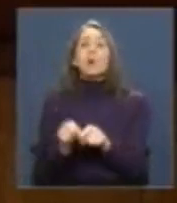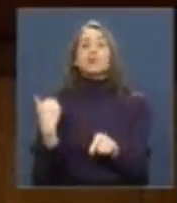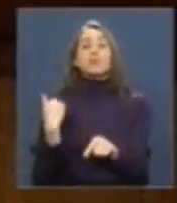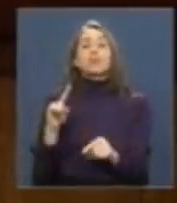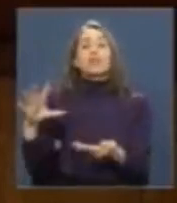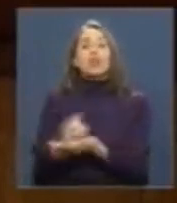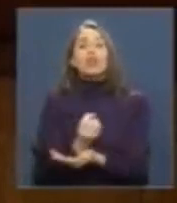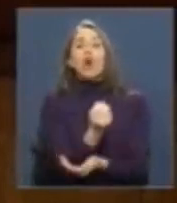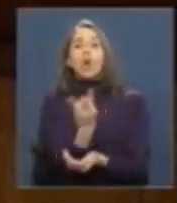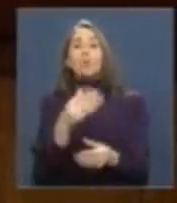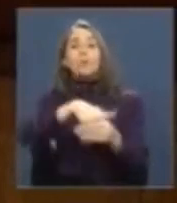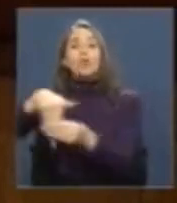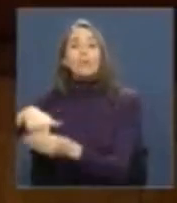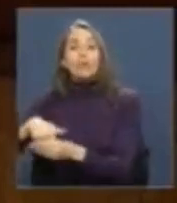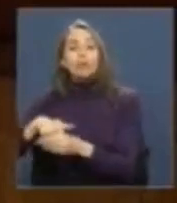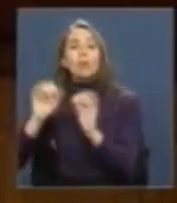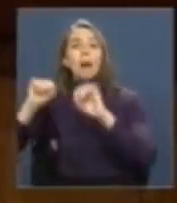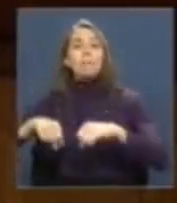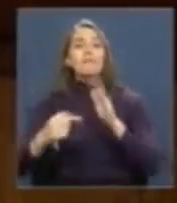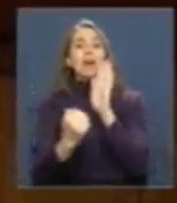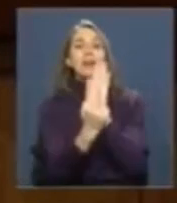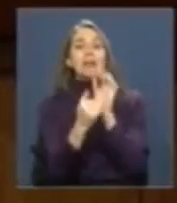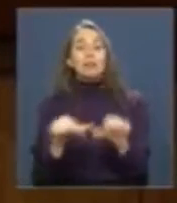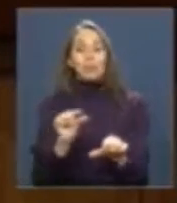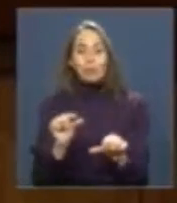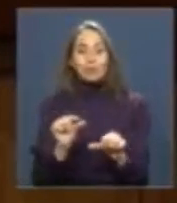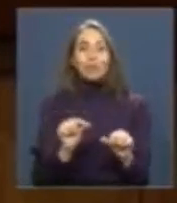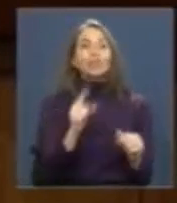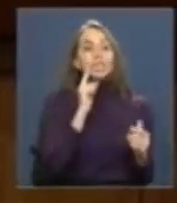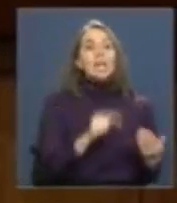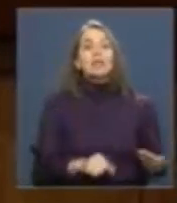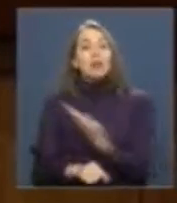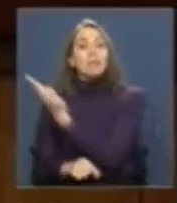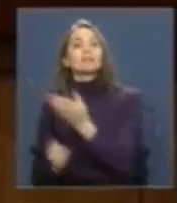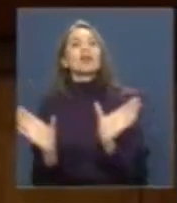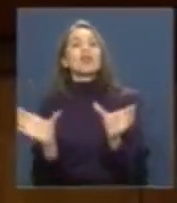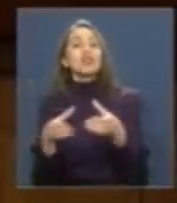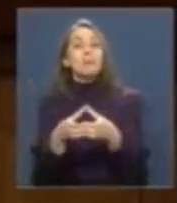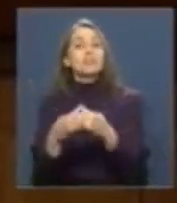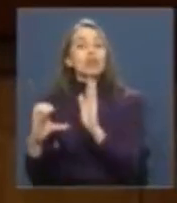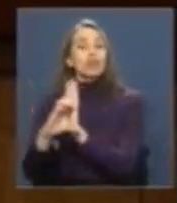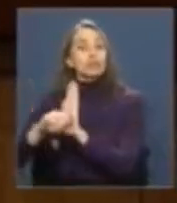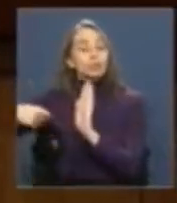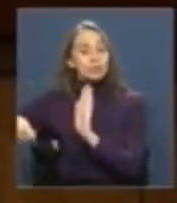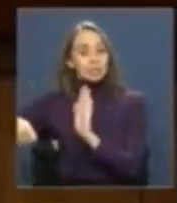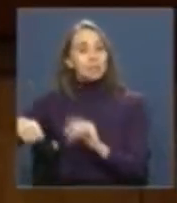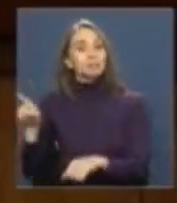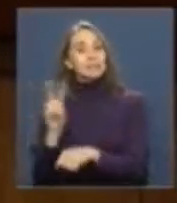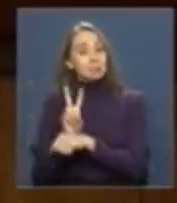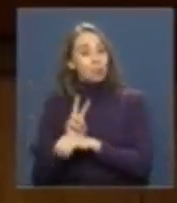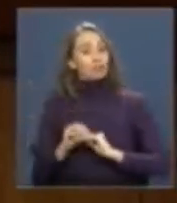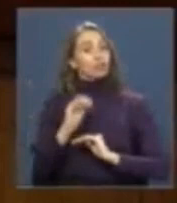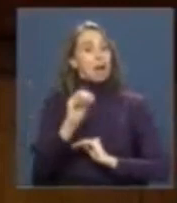norma transitoria que había surgido de la comisión de constitución del senado advirtió que la